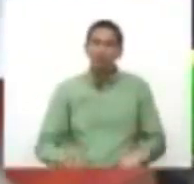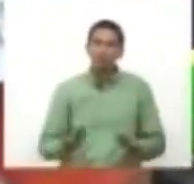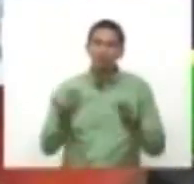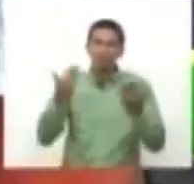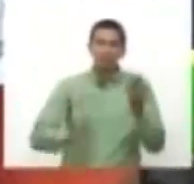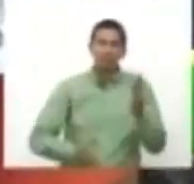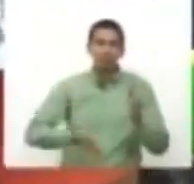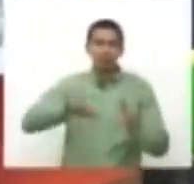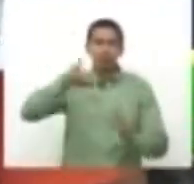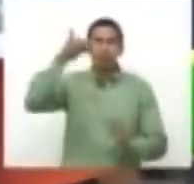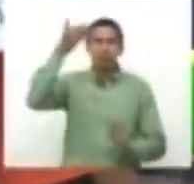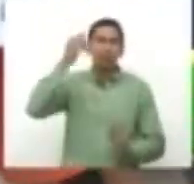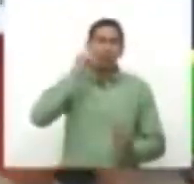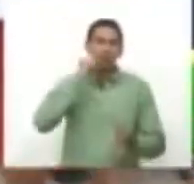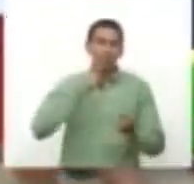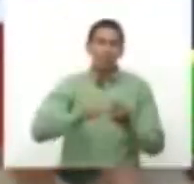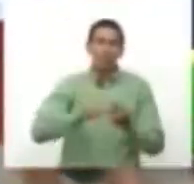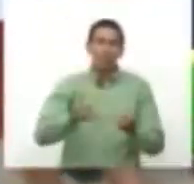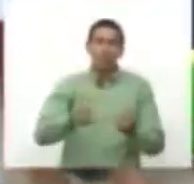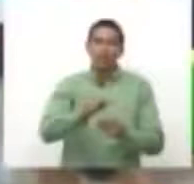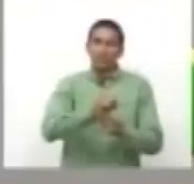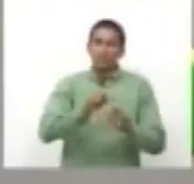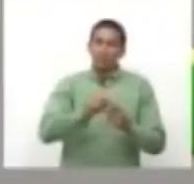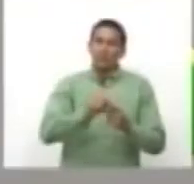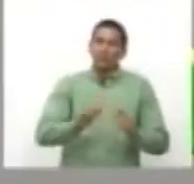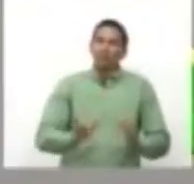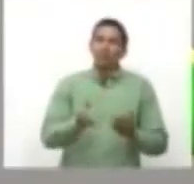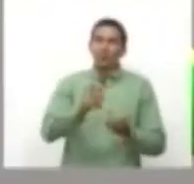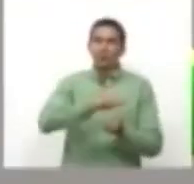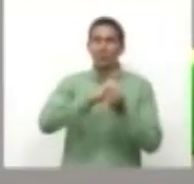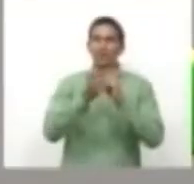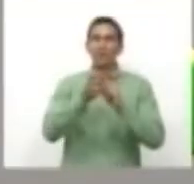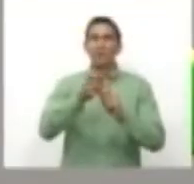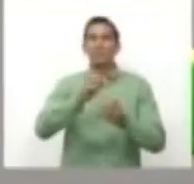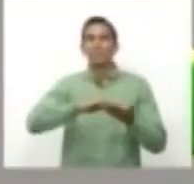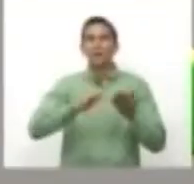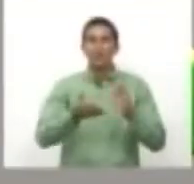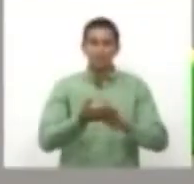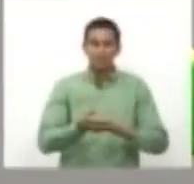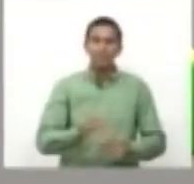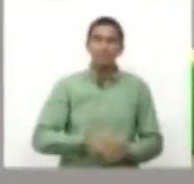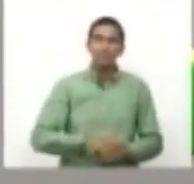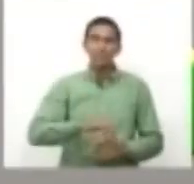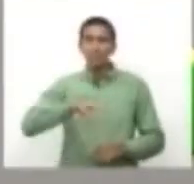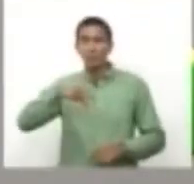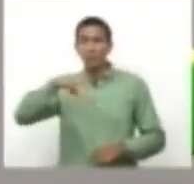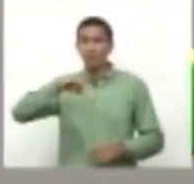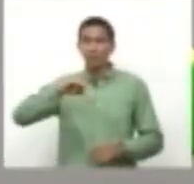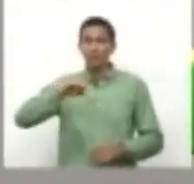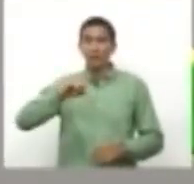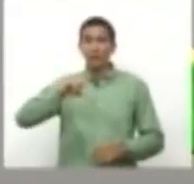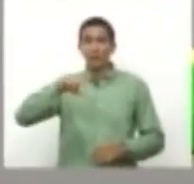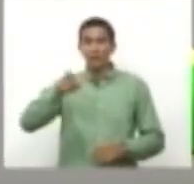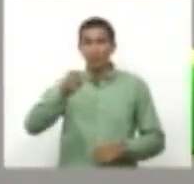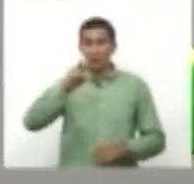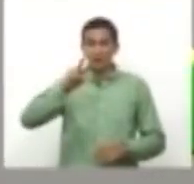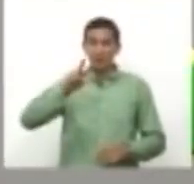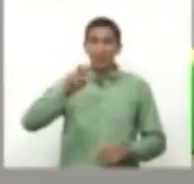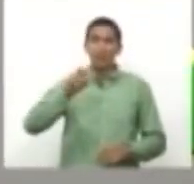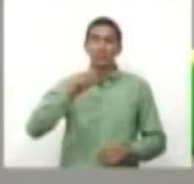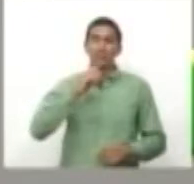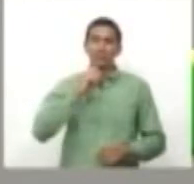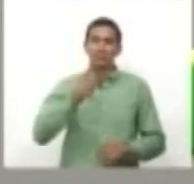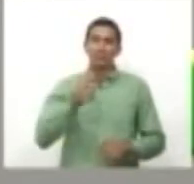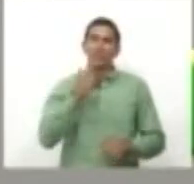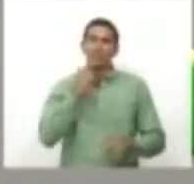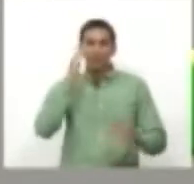que ellos formarán parte de la generación de paz. Por otra parte, el senador Miguel Amín hizo su pronunciamiento sobre los acuerdos